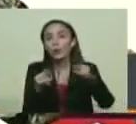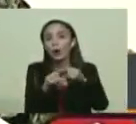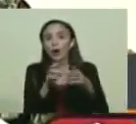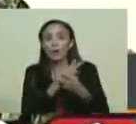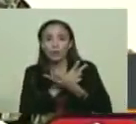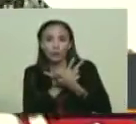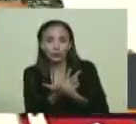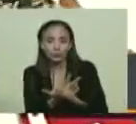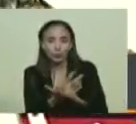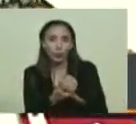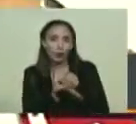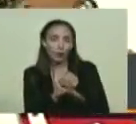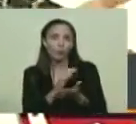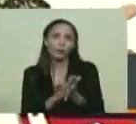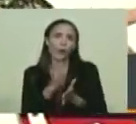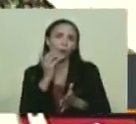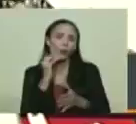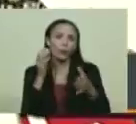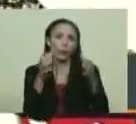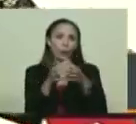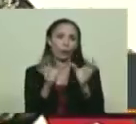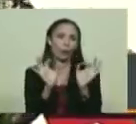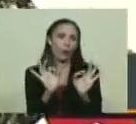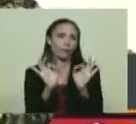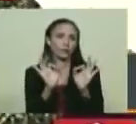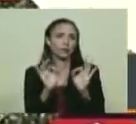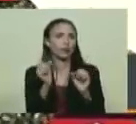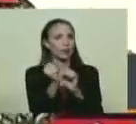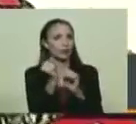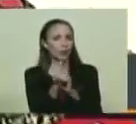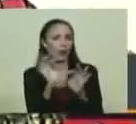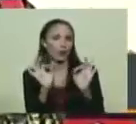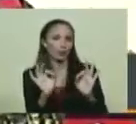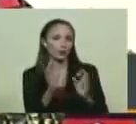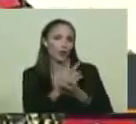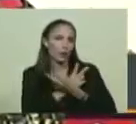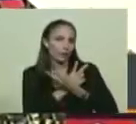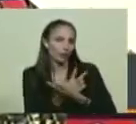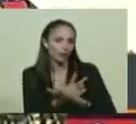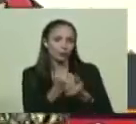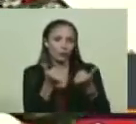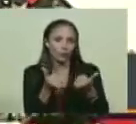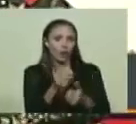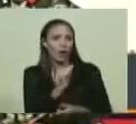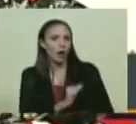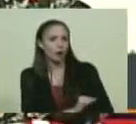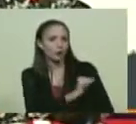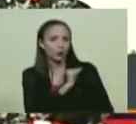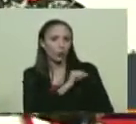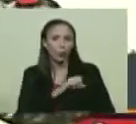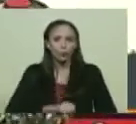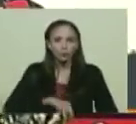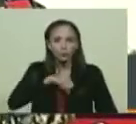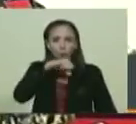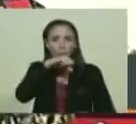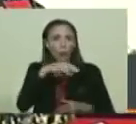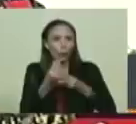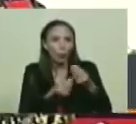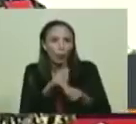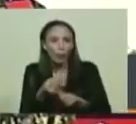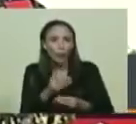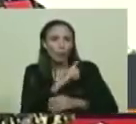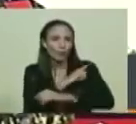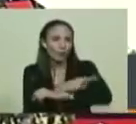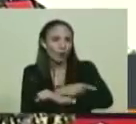para ser de brigadas especiales, de fuerzas especiales. Tiene la actitud, la psicología, la fuerza física,